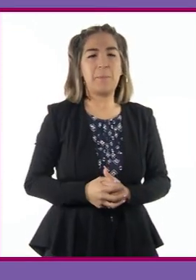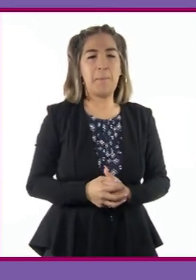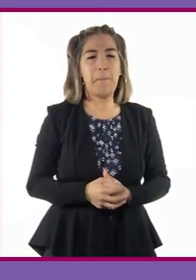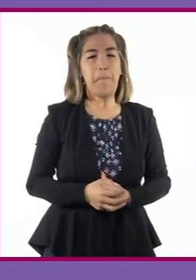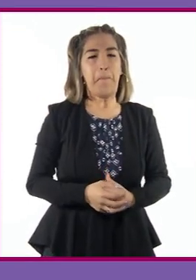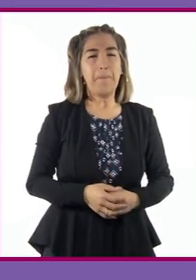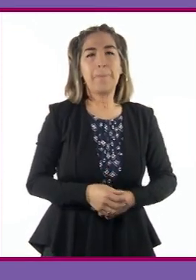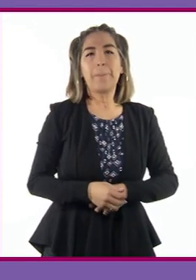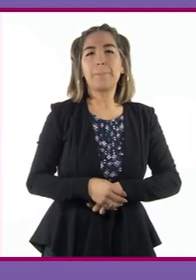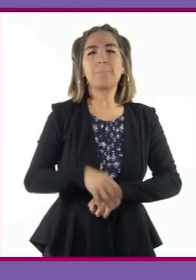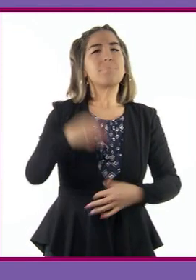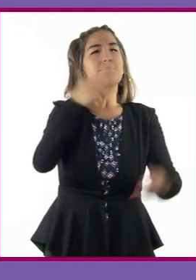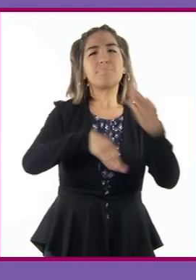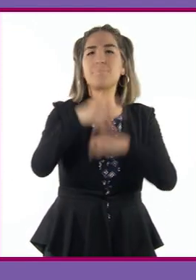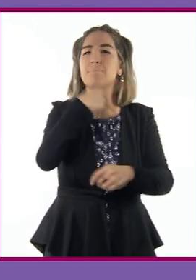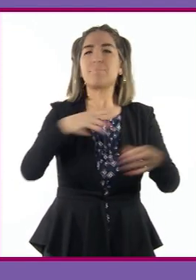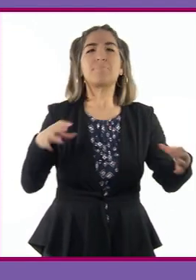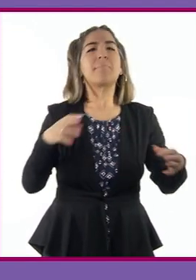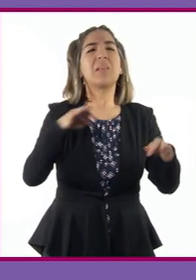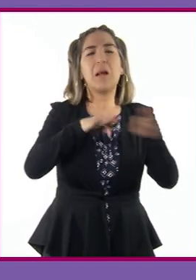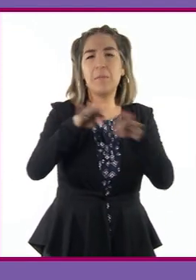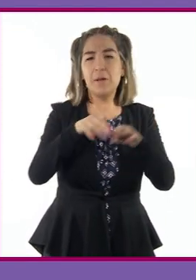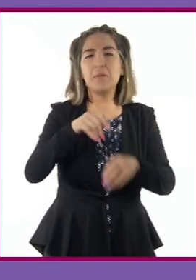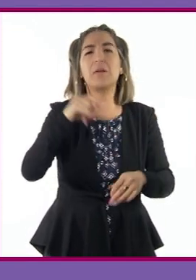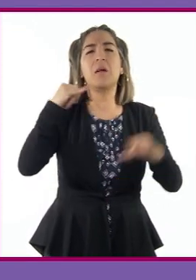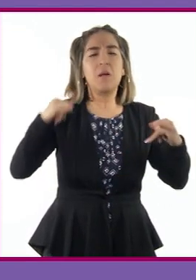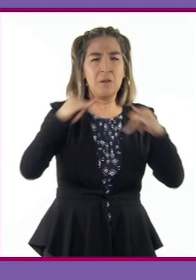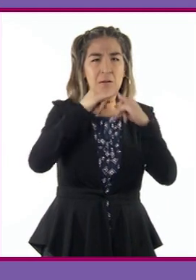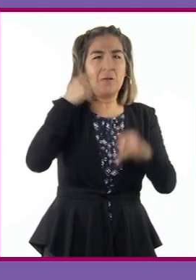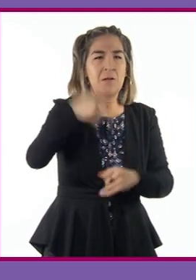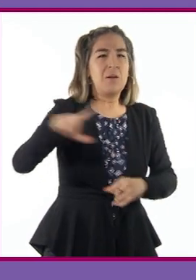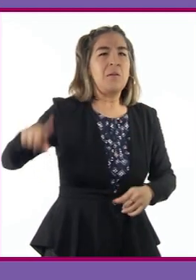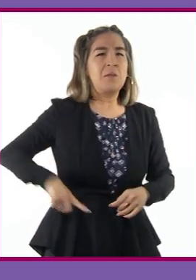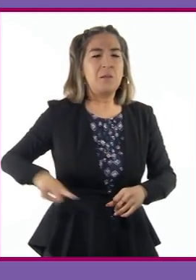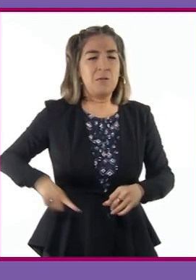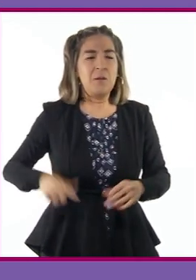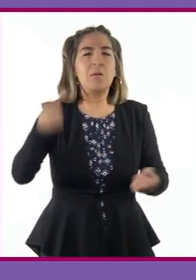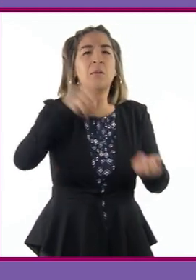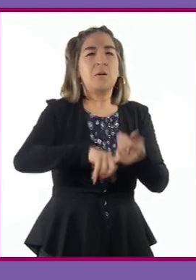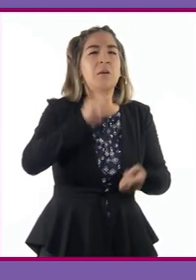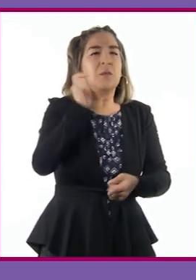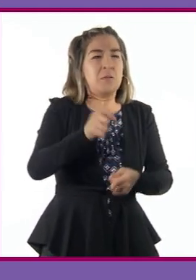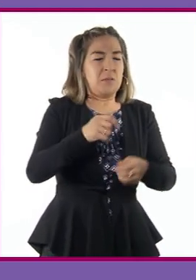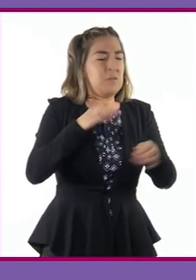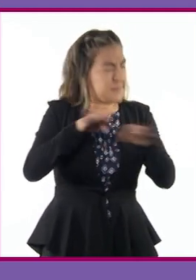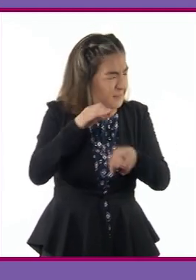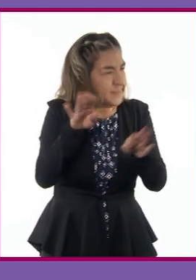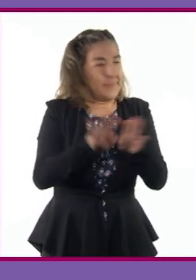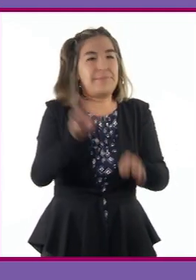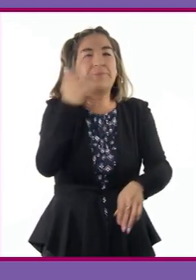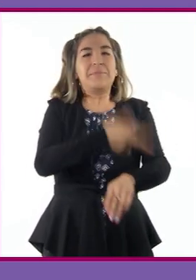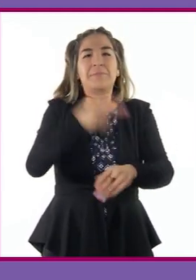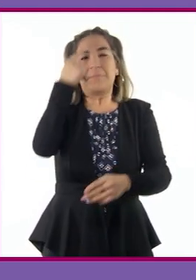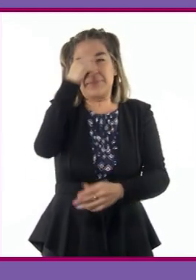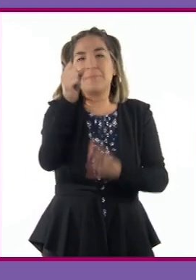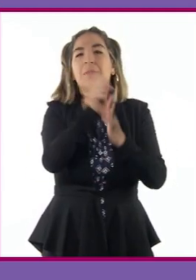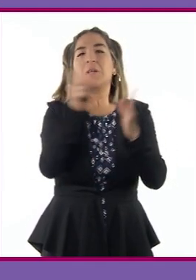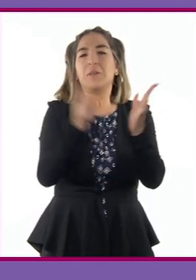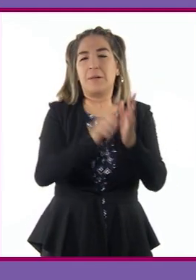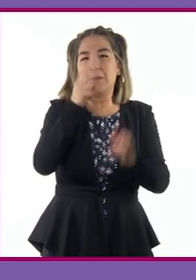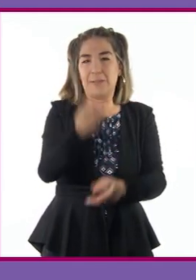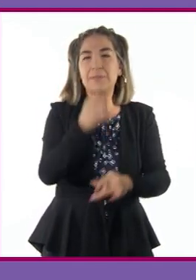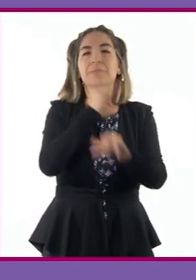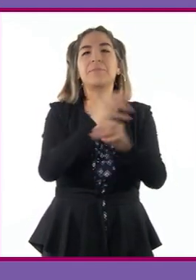Todas las dependencias del Estado cuentan con unidades de transparencia en las que reciben y dan trámite a las solicitudes de información